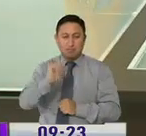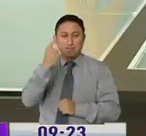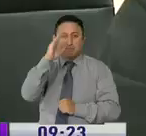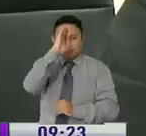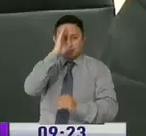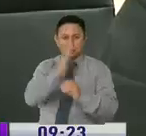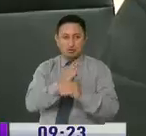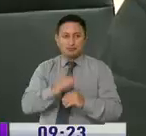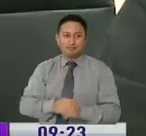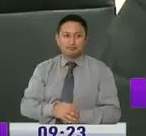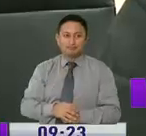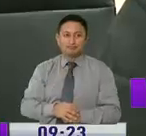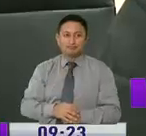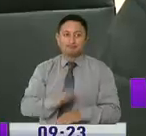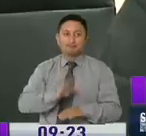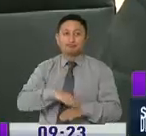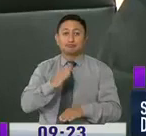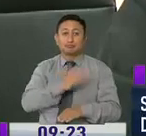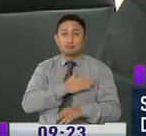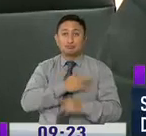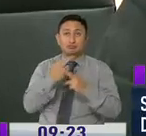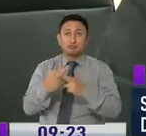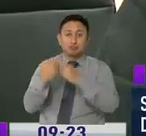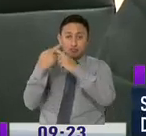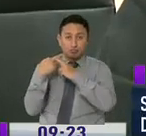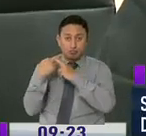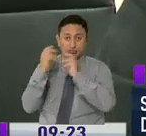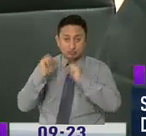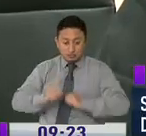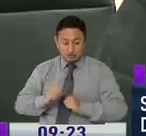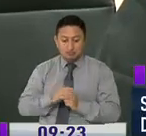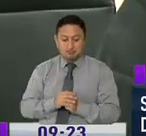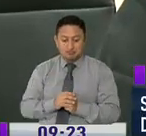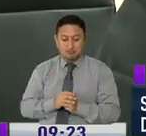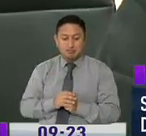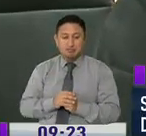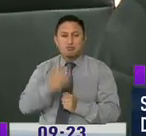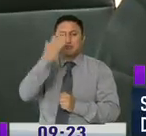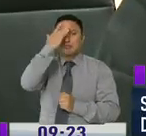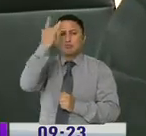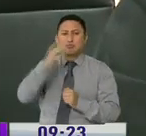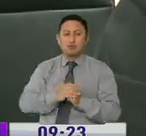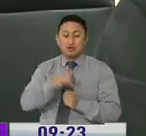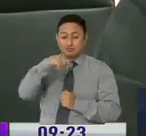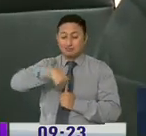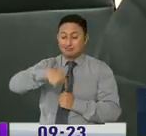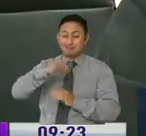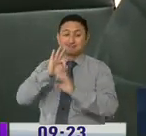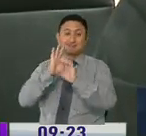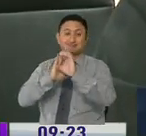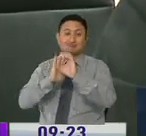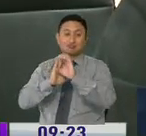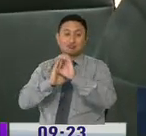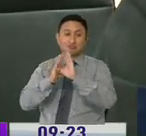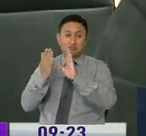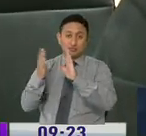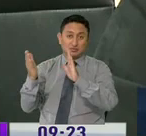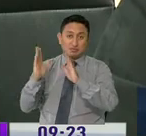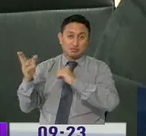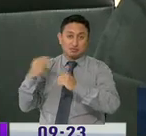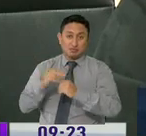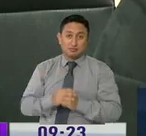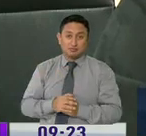prioridad. Es responsabilidad nuestra, en cierto sentido, porque este Consejo Transitorio de Participación